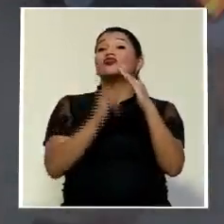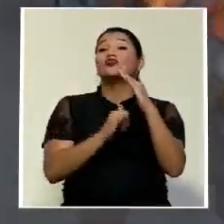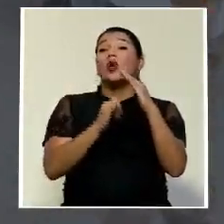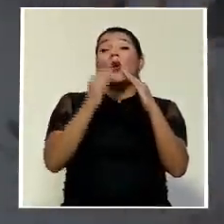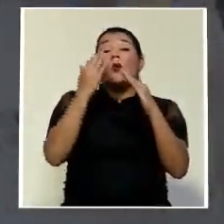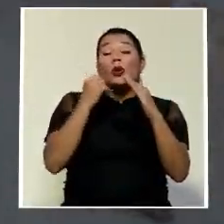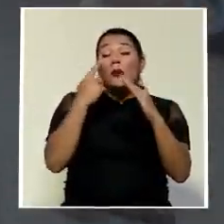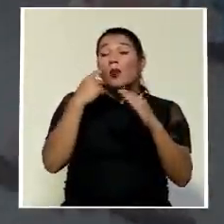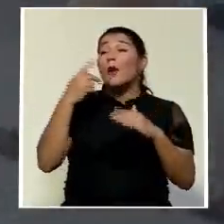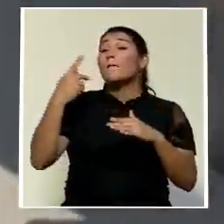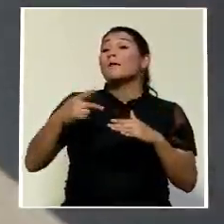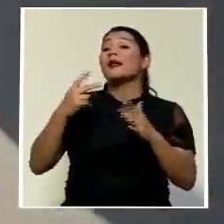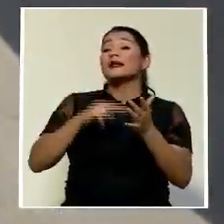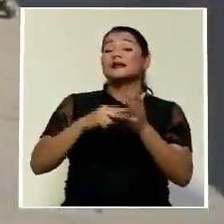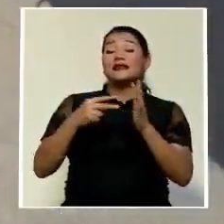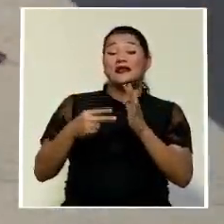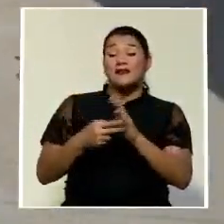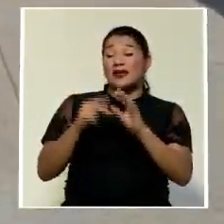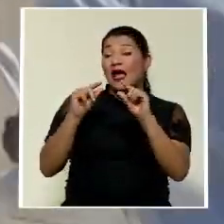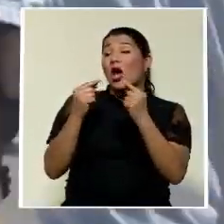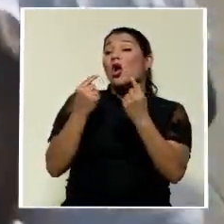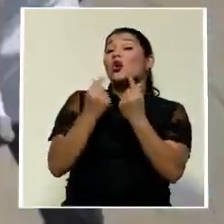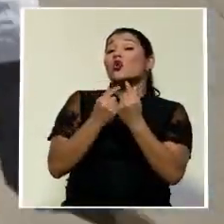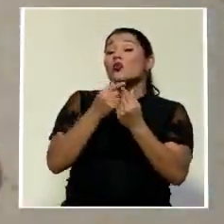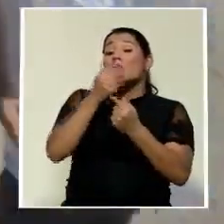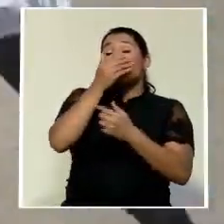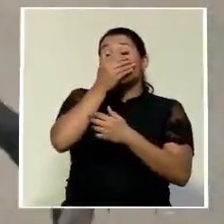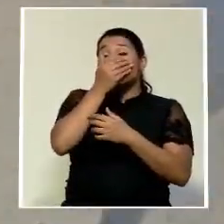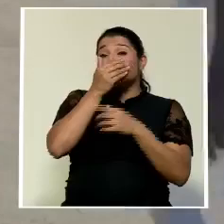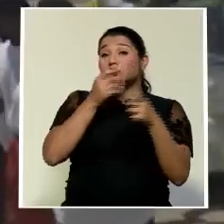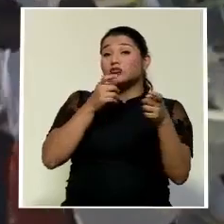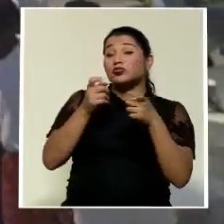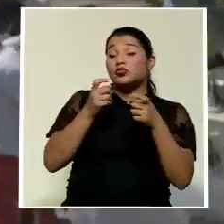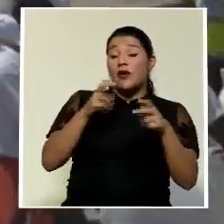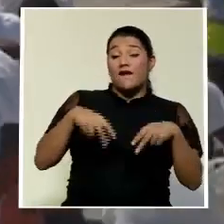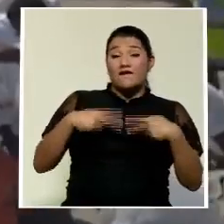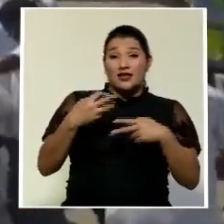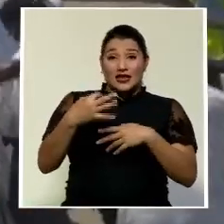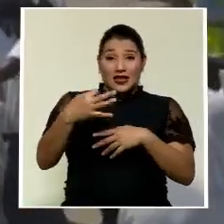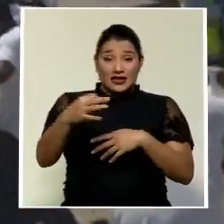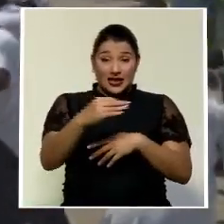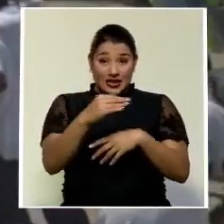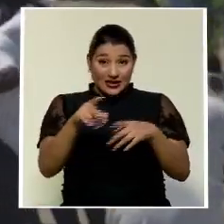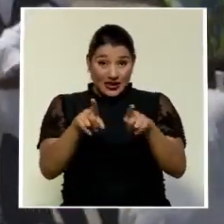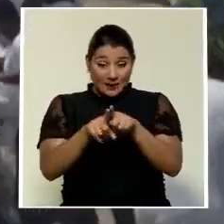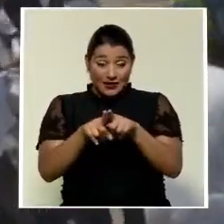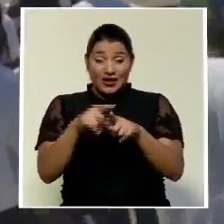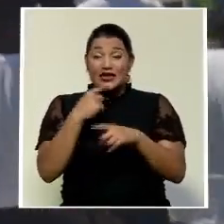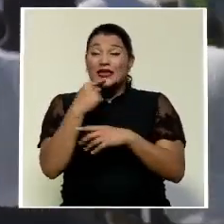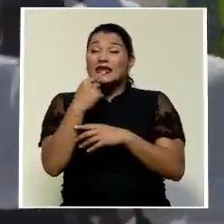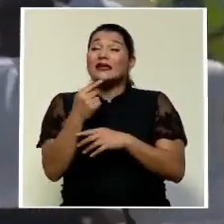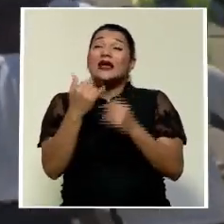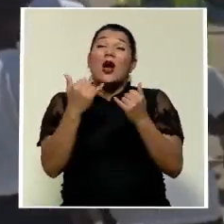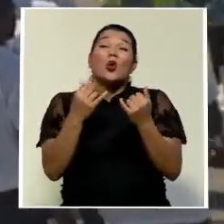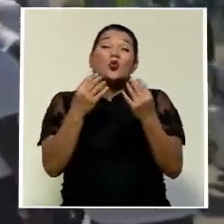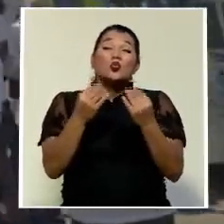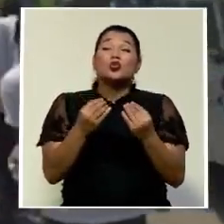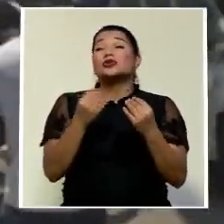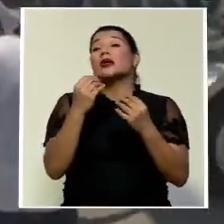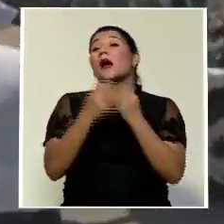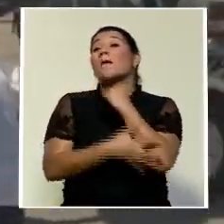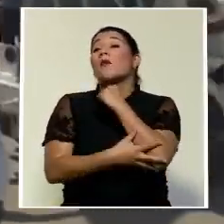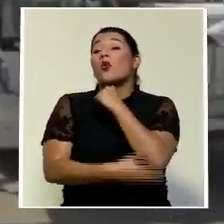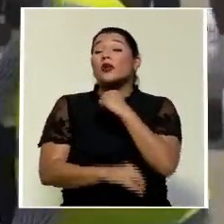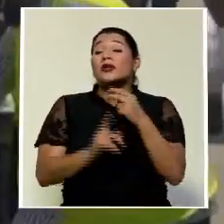los peligros que representan las bandas armadas que controlan la vida diaria. Y agregó que sumida en la pobreza y rehén del terror,